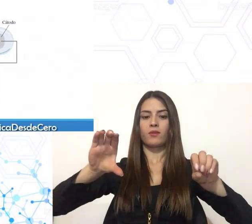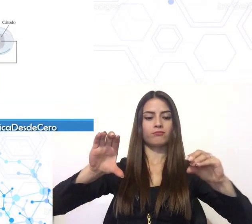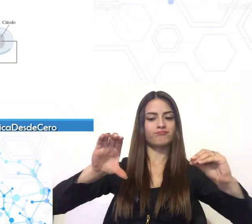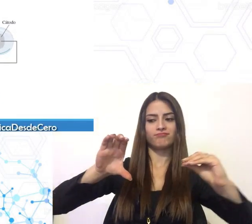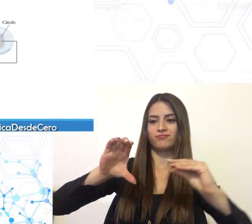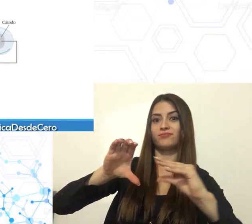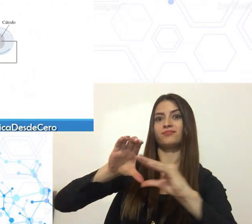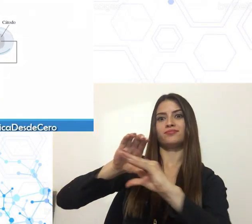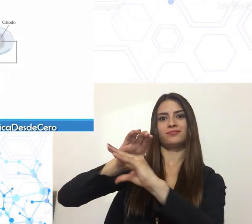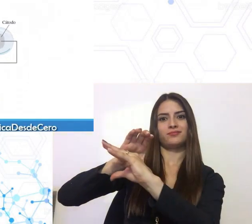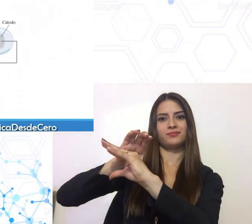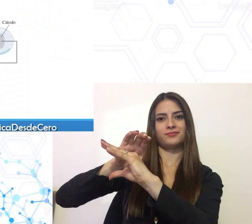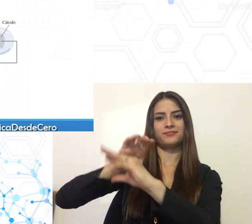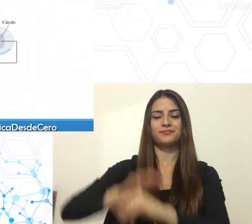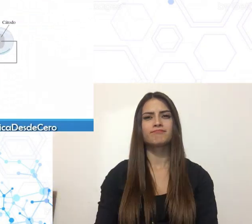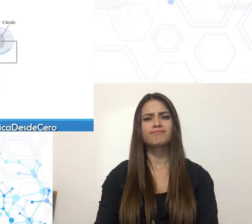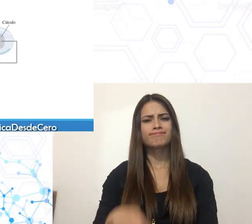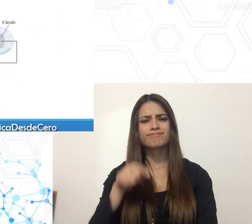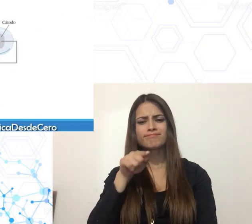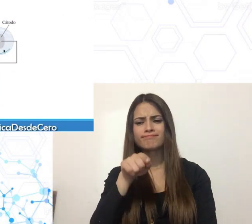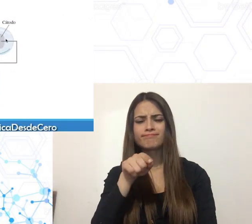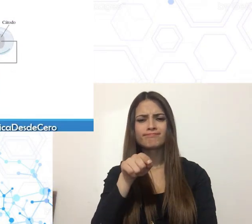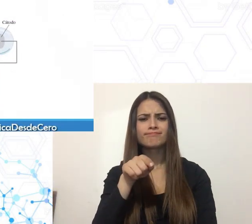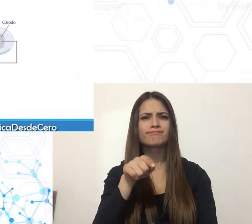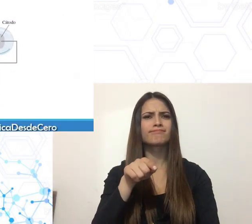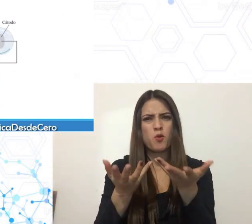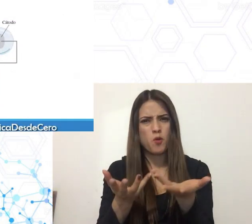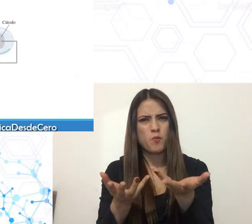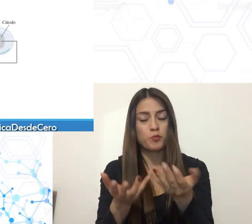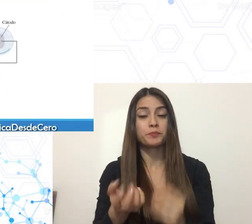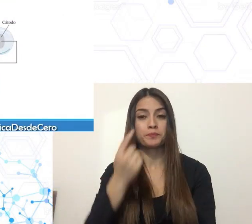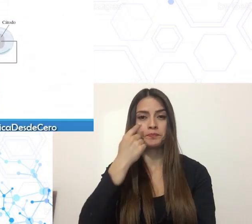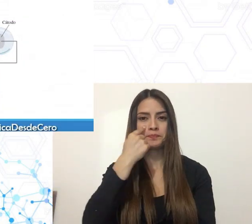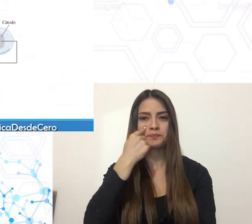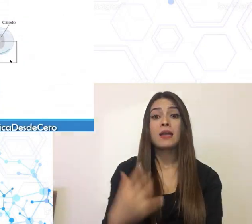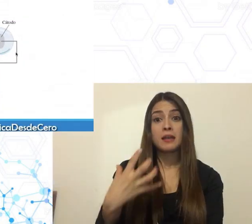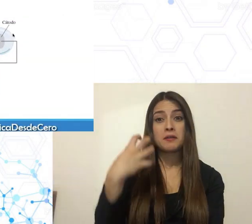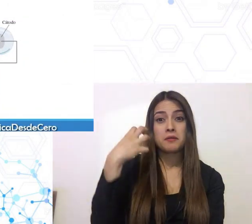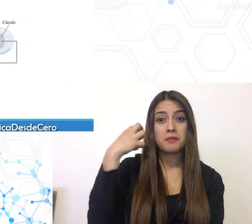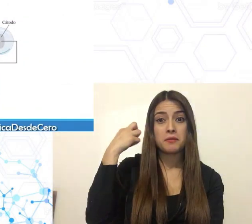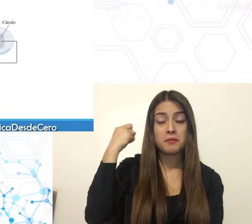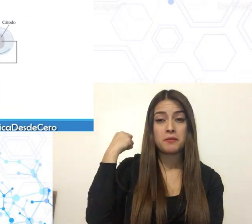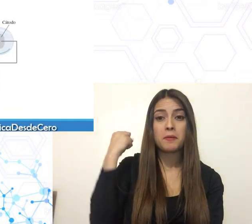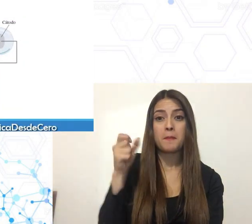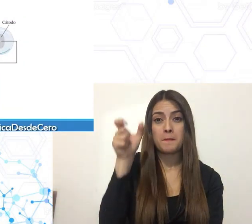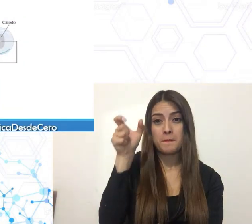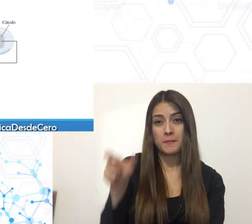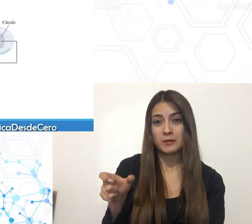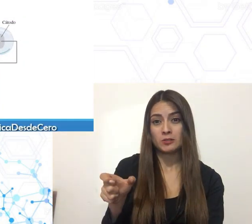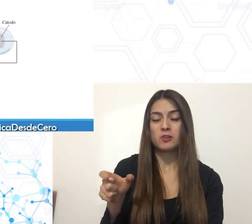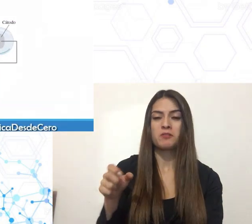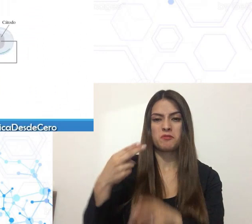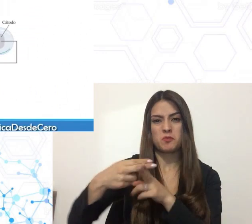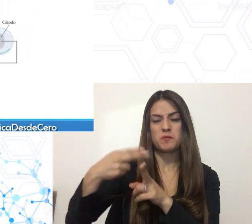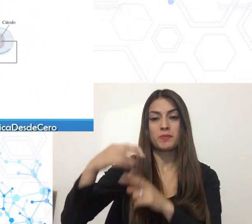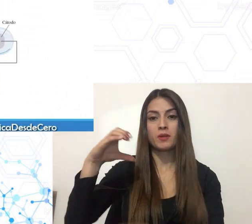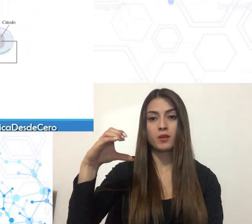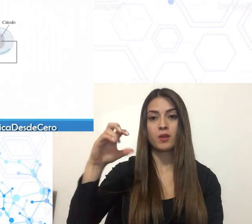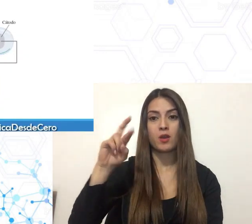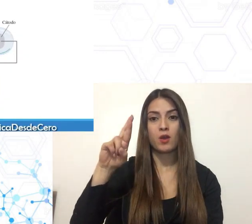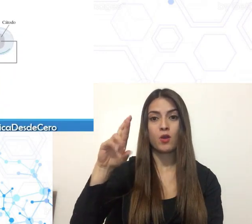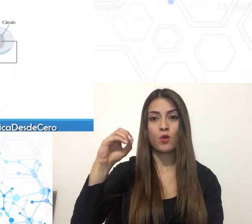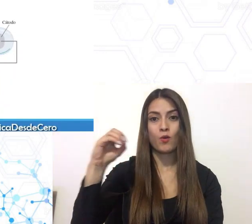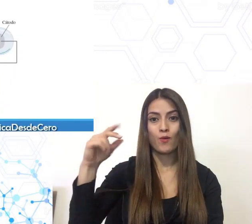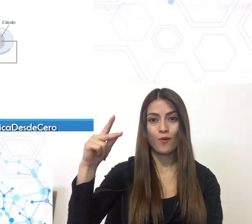siguiente. ¿Qué es un tubo de rayos catódicos? El tubo de rayos catódicos fue diseñado por Crookes. Es un